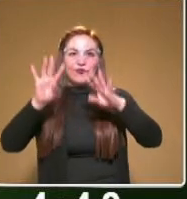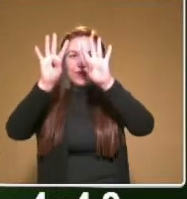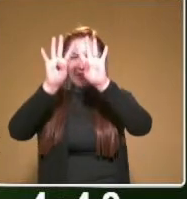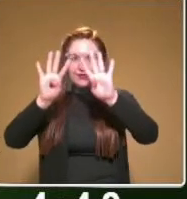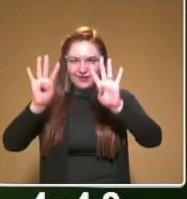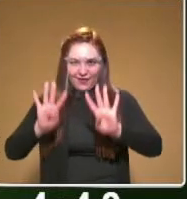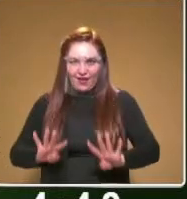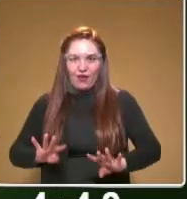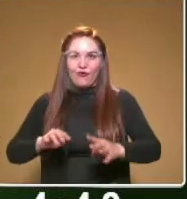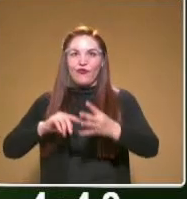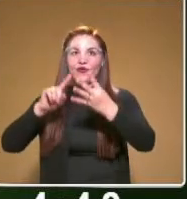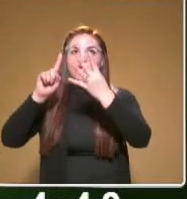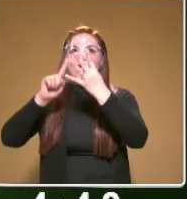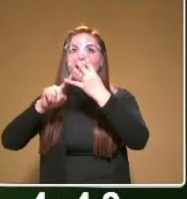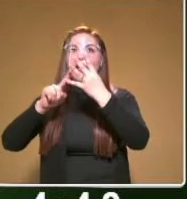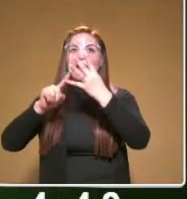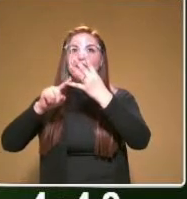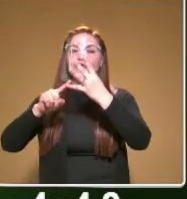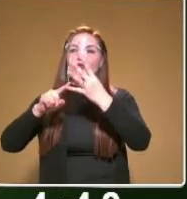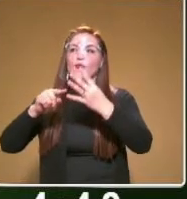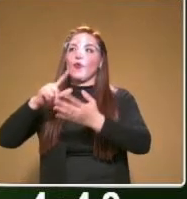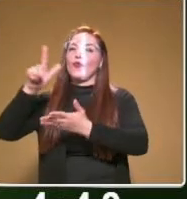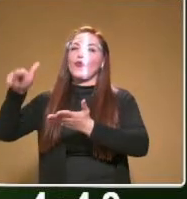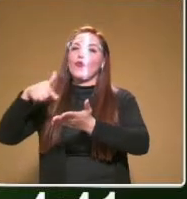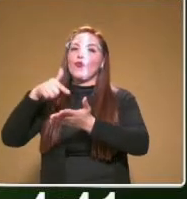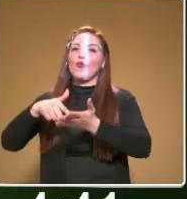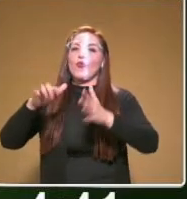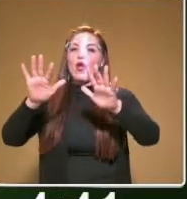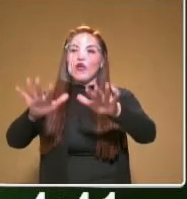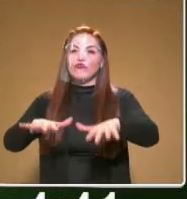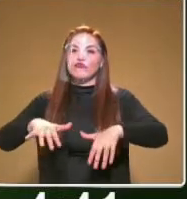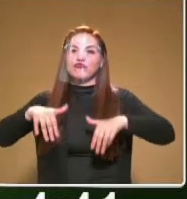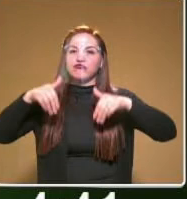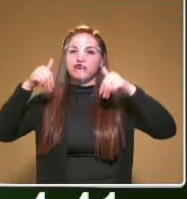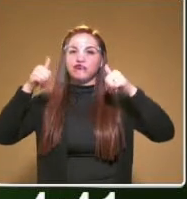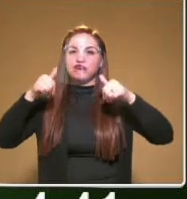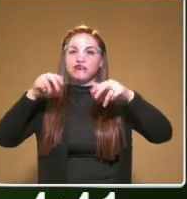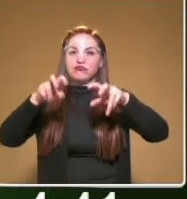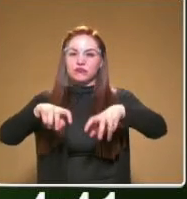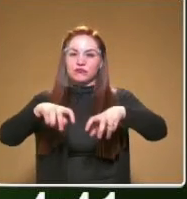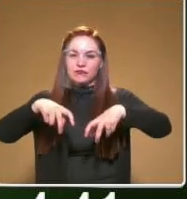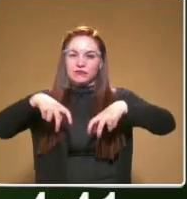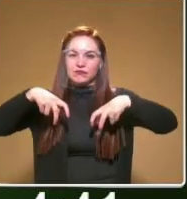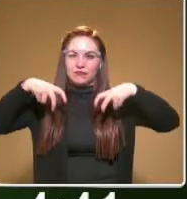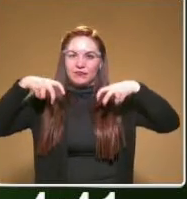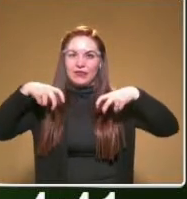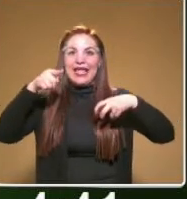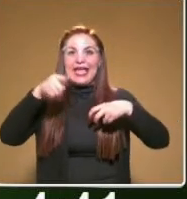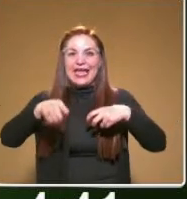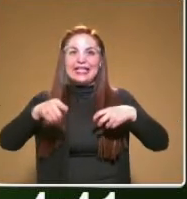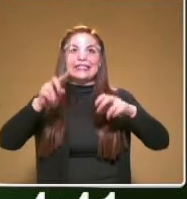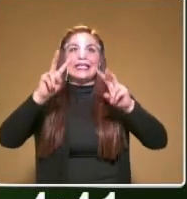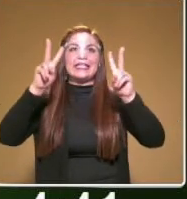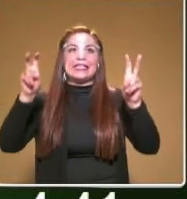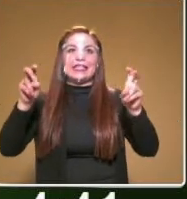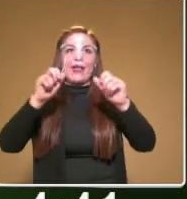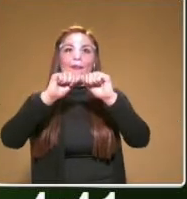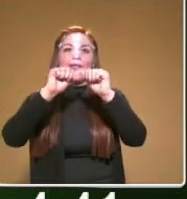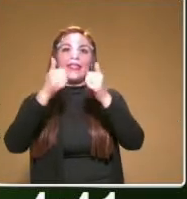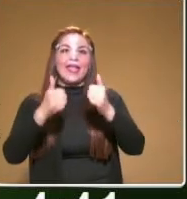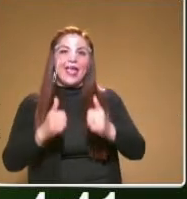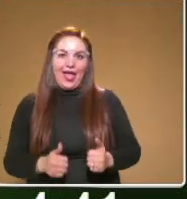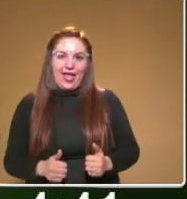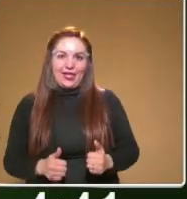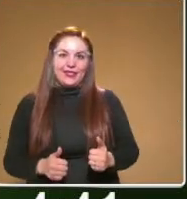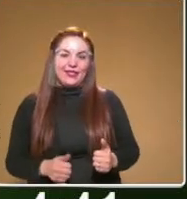un lugar característico porque tiene un escenario y tiene butacas. Esto va en relación a la clase de artes. De artes. Entonces,